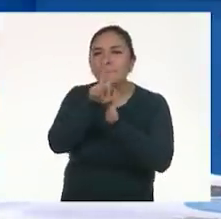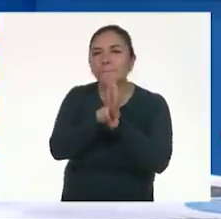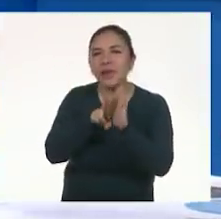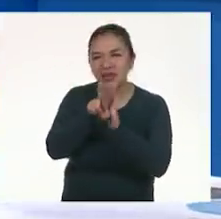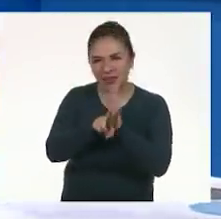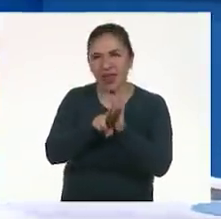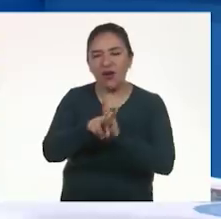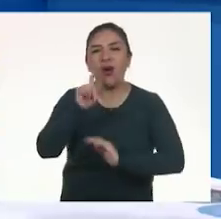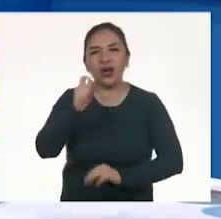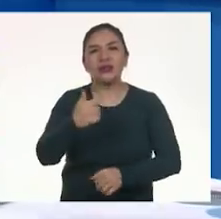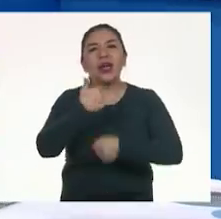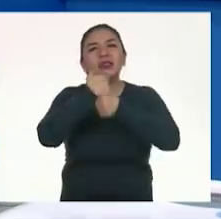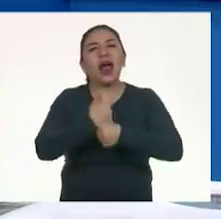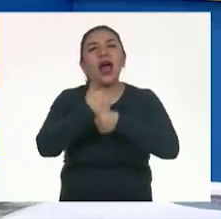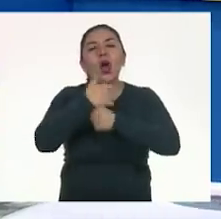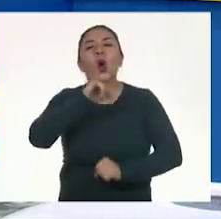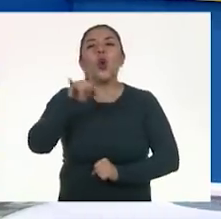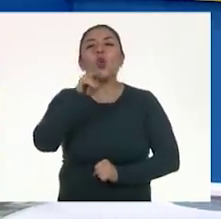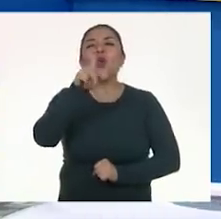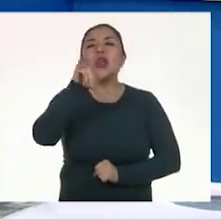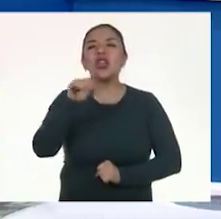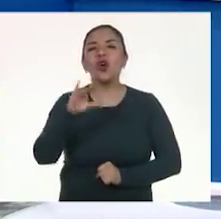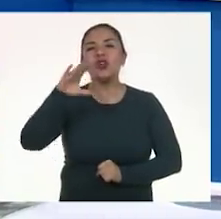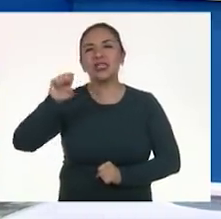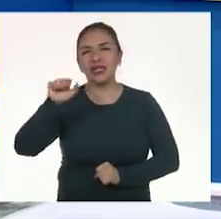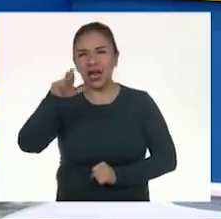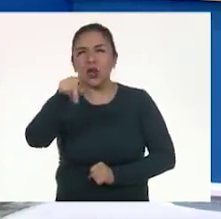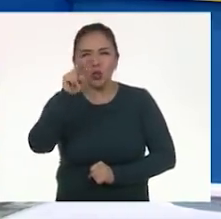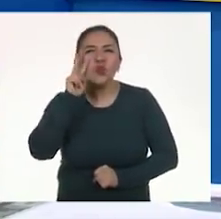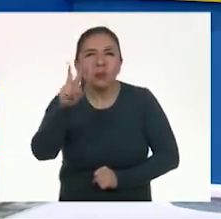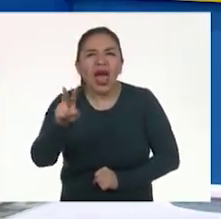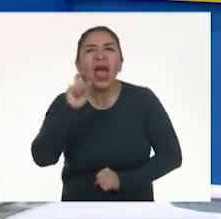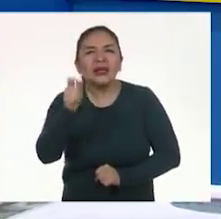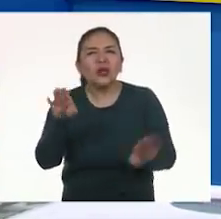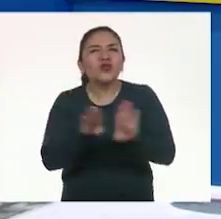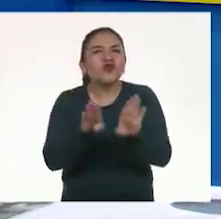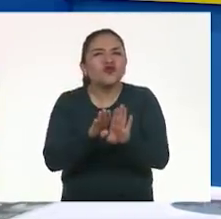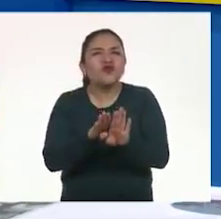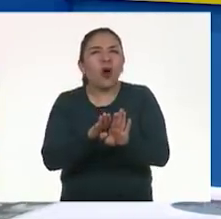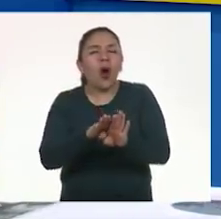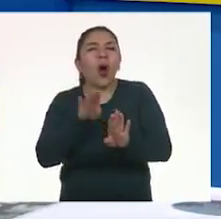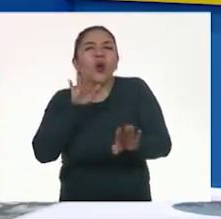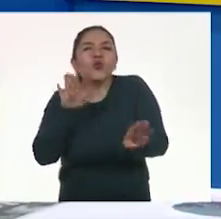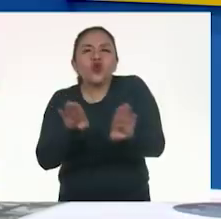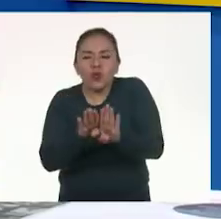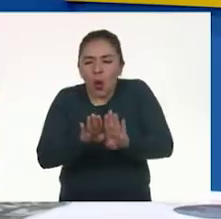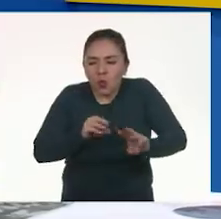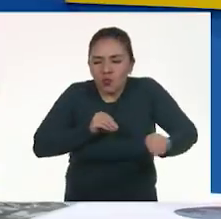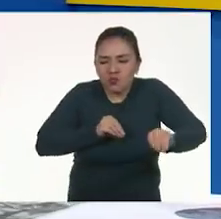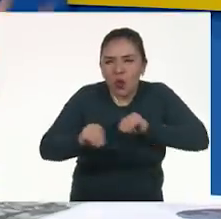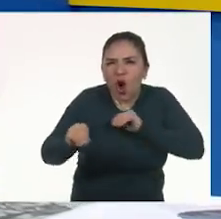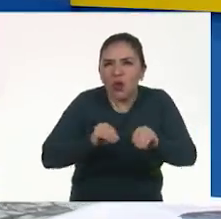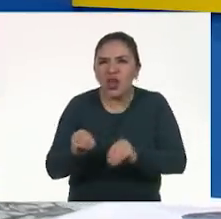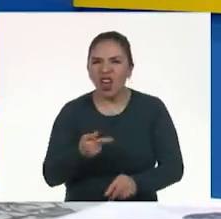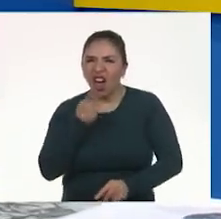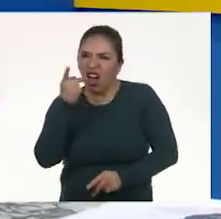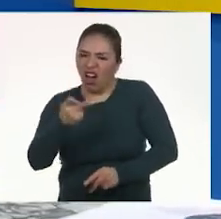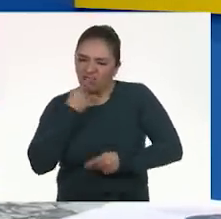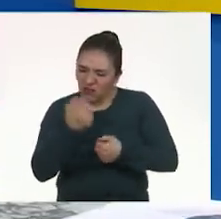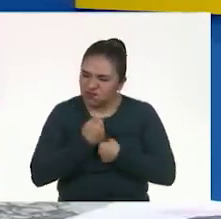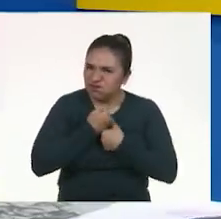de la tragedia de Julio César para que veas más o menos qué tono, qué tipo de movimientos, qué